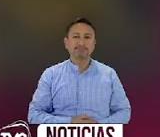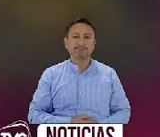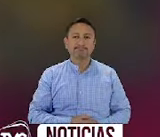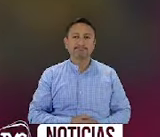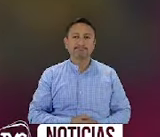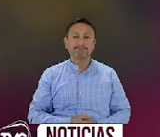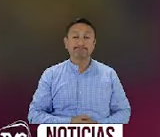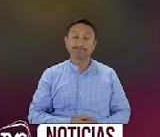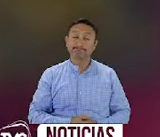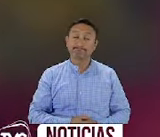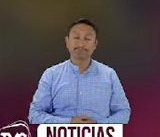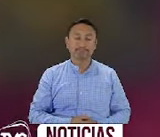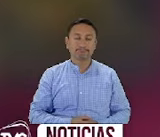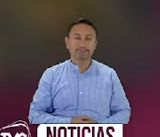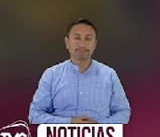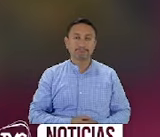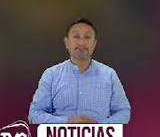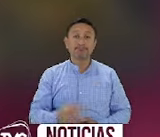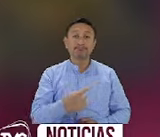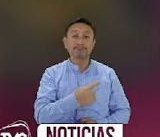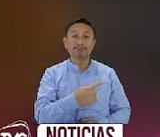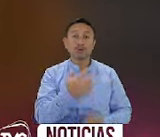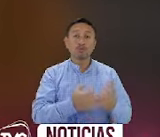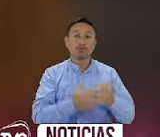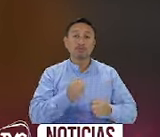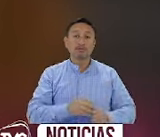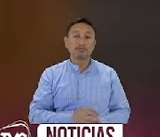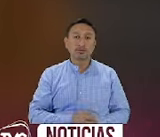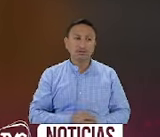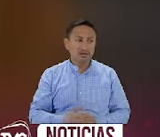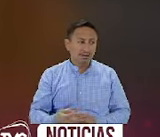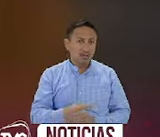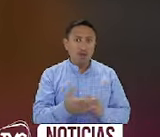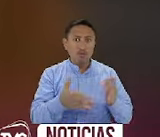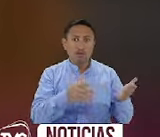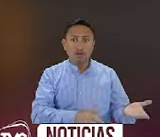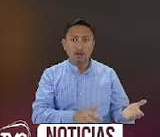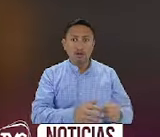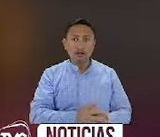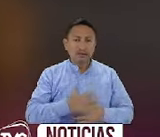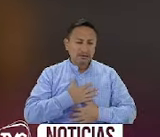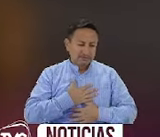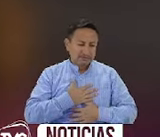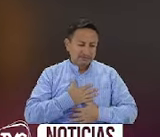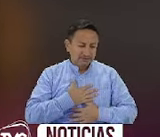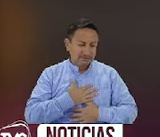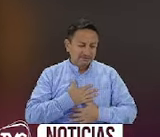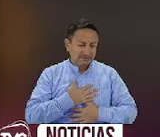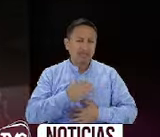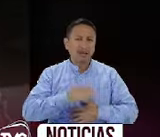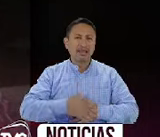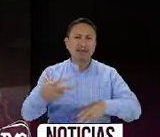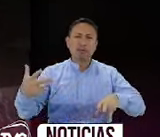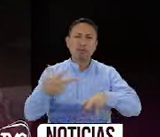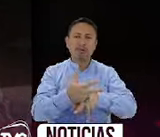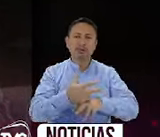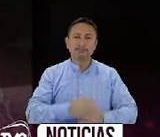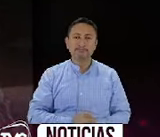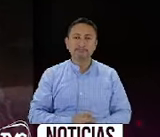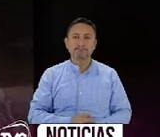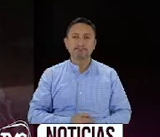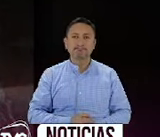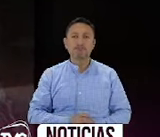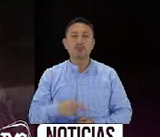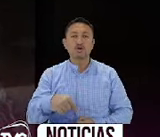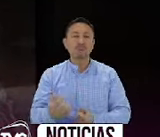familia son los más afectados. Se niegan a creer que Simba murió aplastado por el pesado carro. Procedieron a cremarlo y